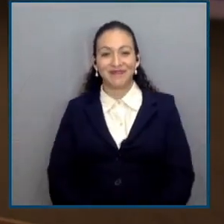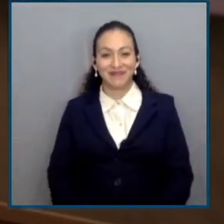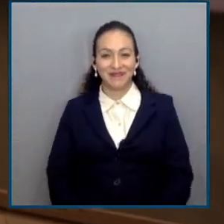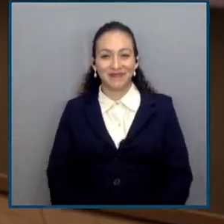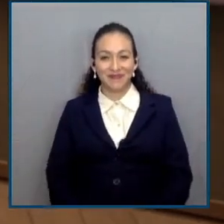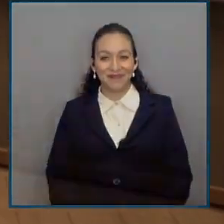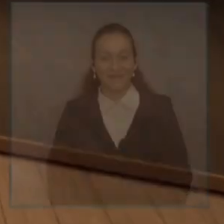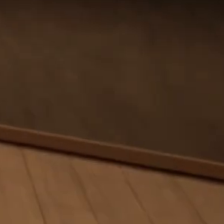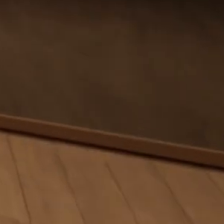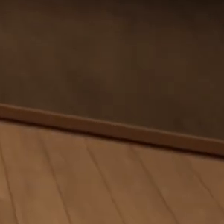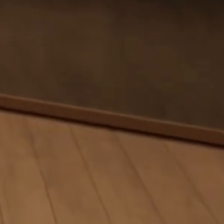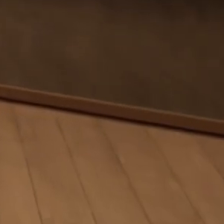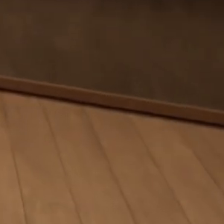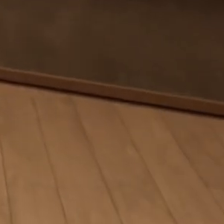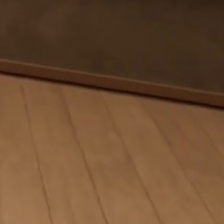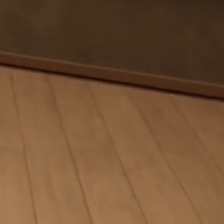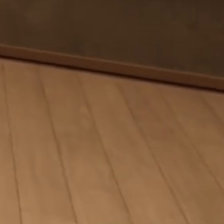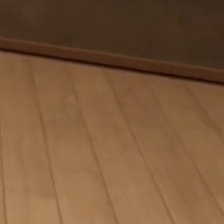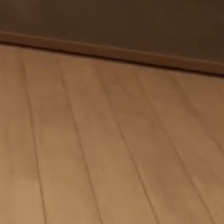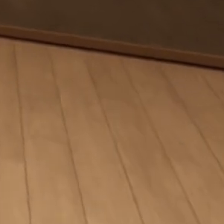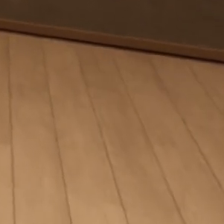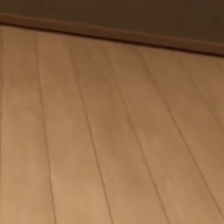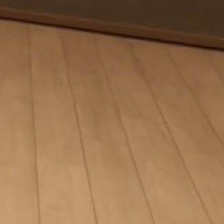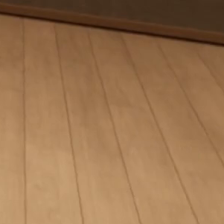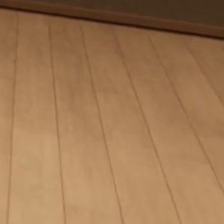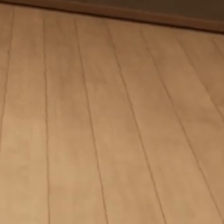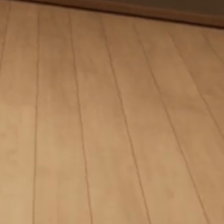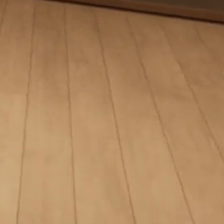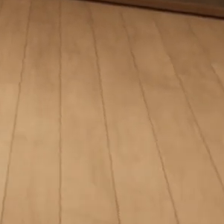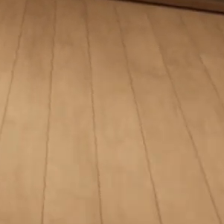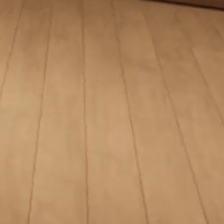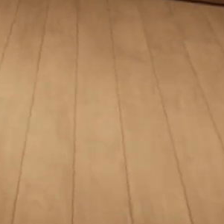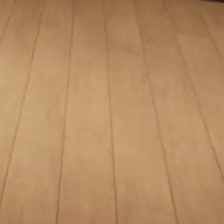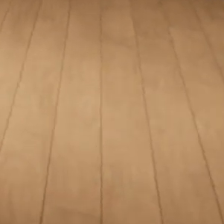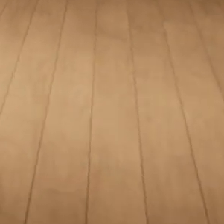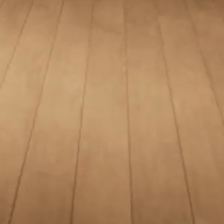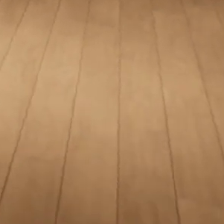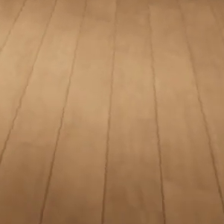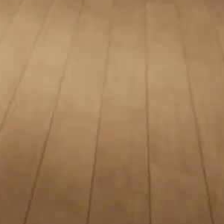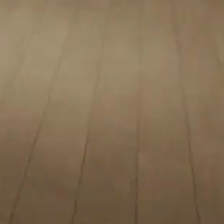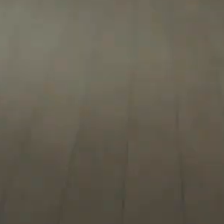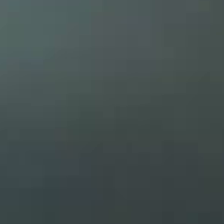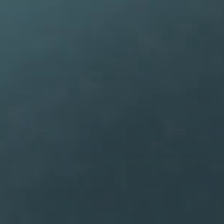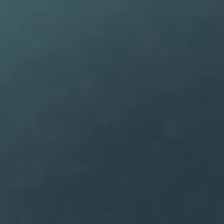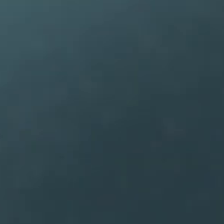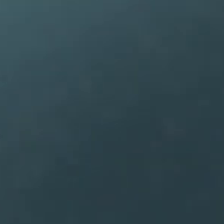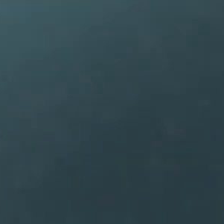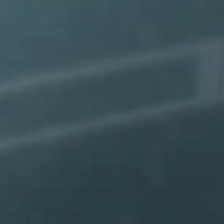pronto.